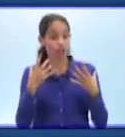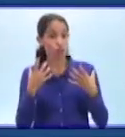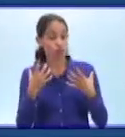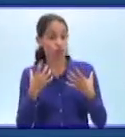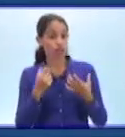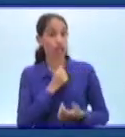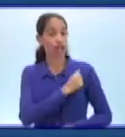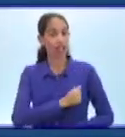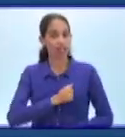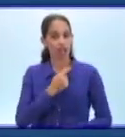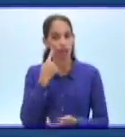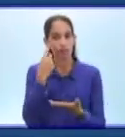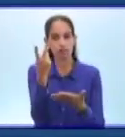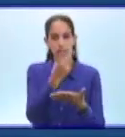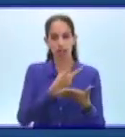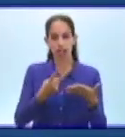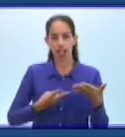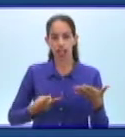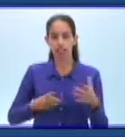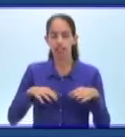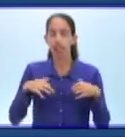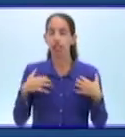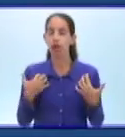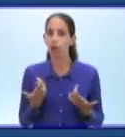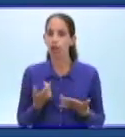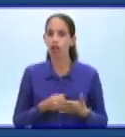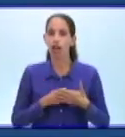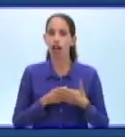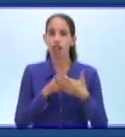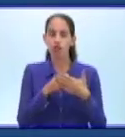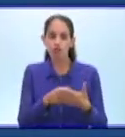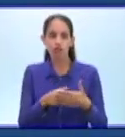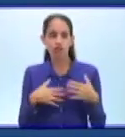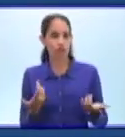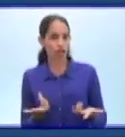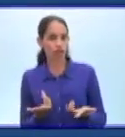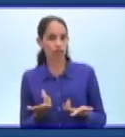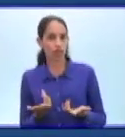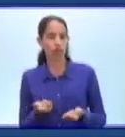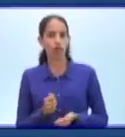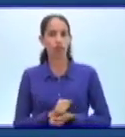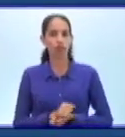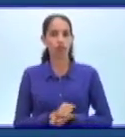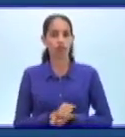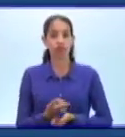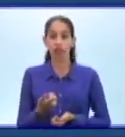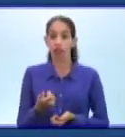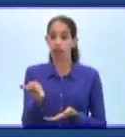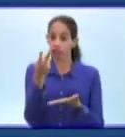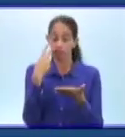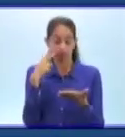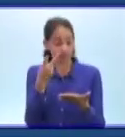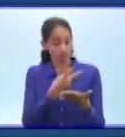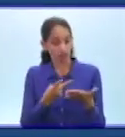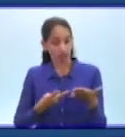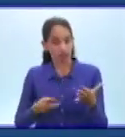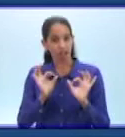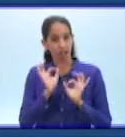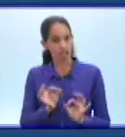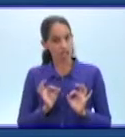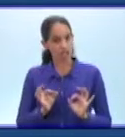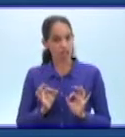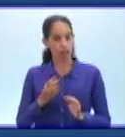lectura. ¿Cuánto puede ayudarnos la lectura en nuestro crecimiento